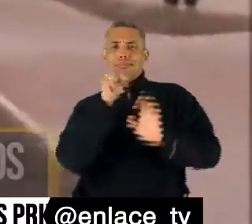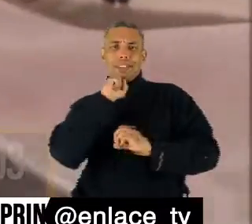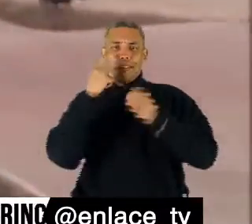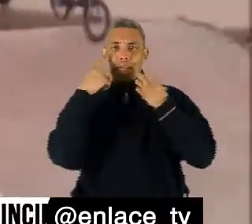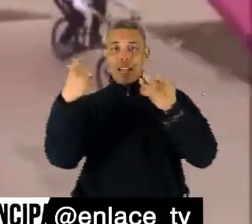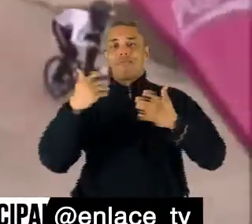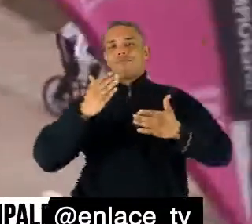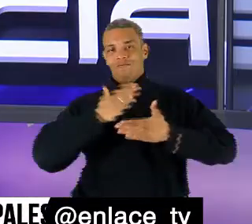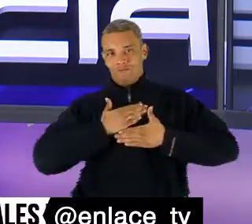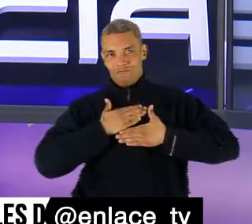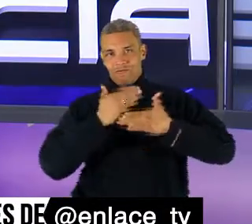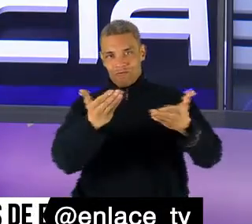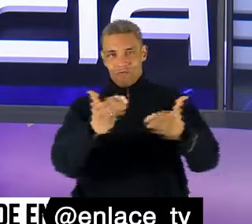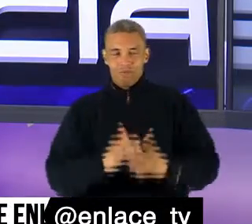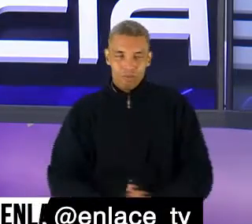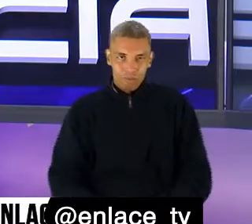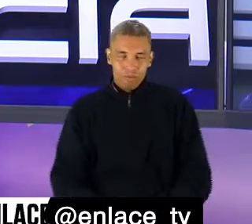petrolero.